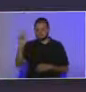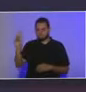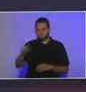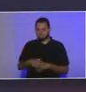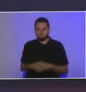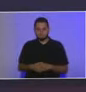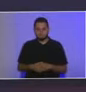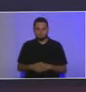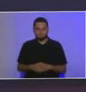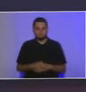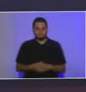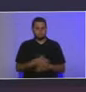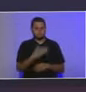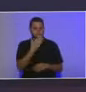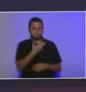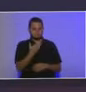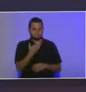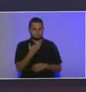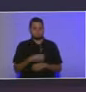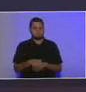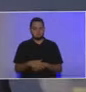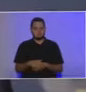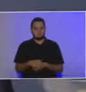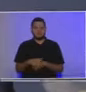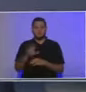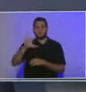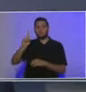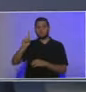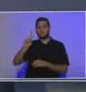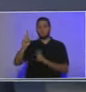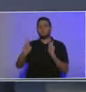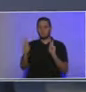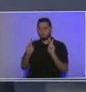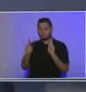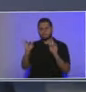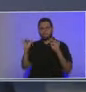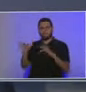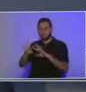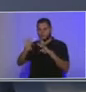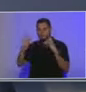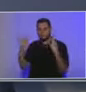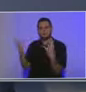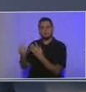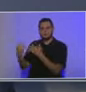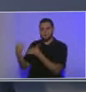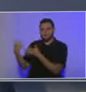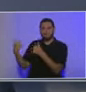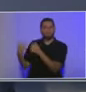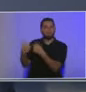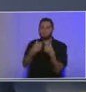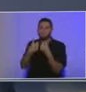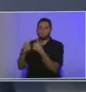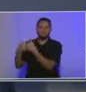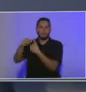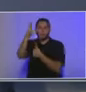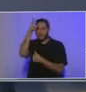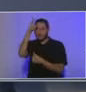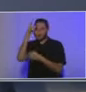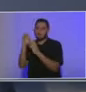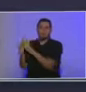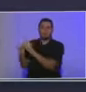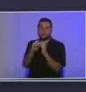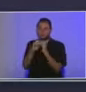Logrando detener a 51 personas que se encontraban en medio de una jugada clandestina de gallo. Entre las personas estaba el